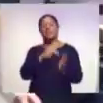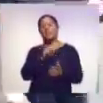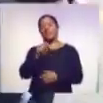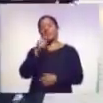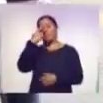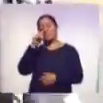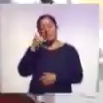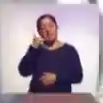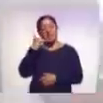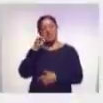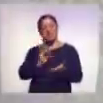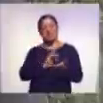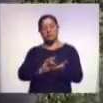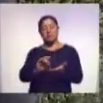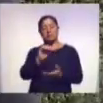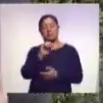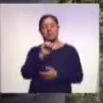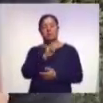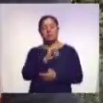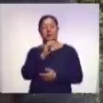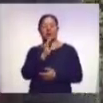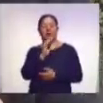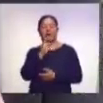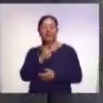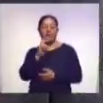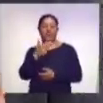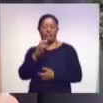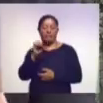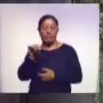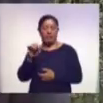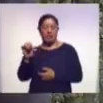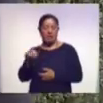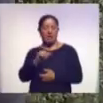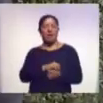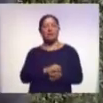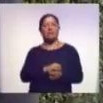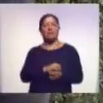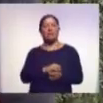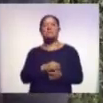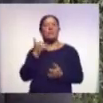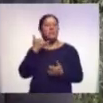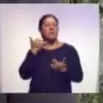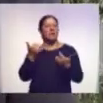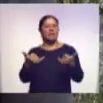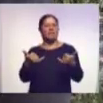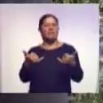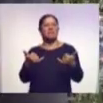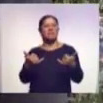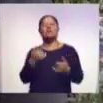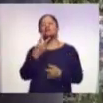celulares iPhone y Android. La idea es que arranquemos con las dos posibilidades, el smartphone y el otro que es el iPhone.